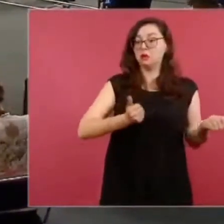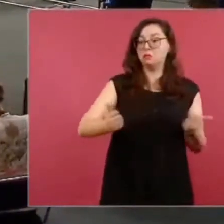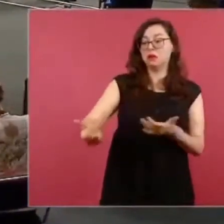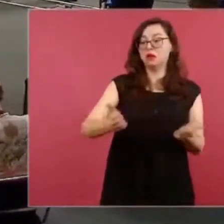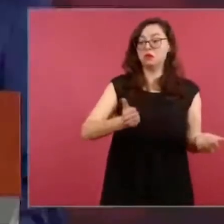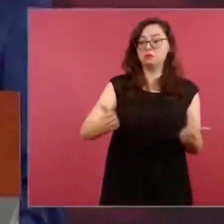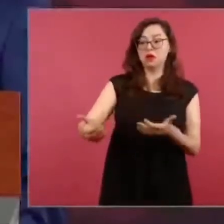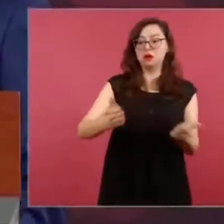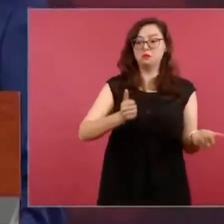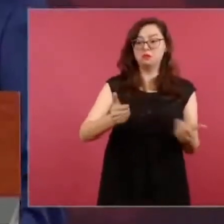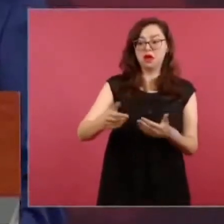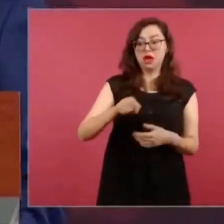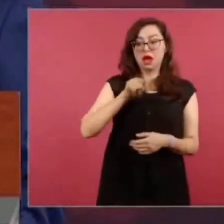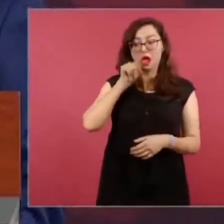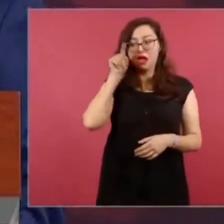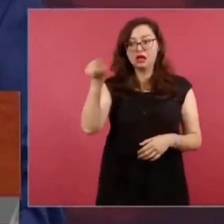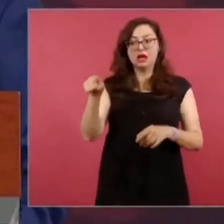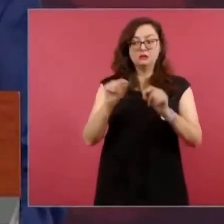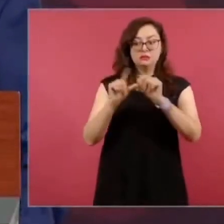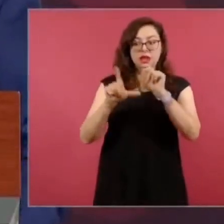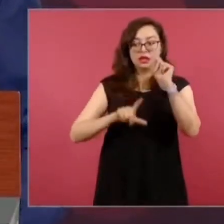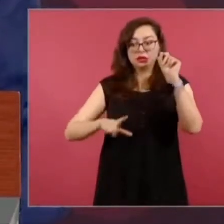señuelos,